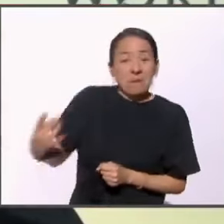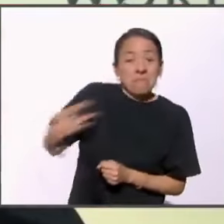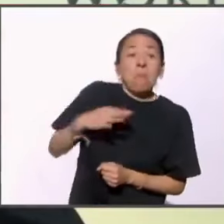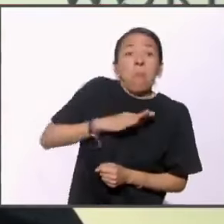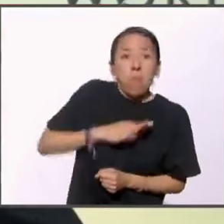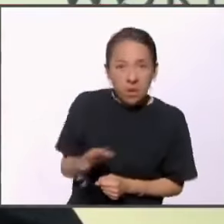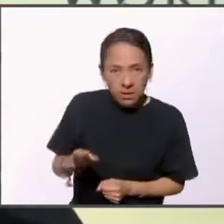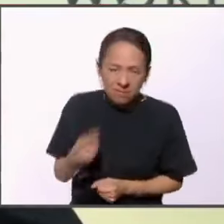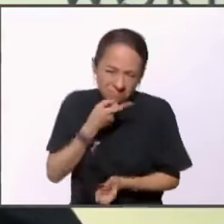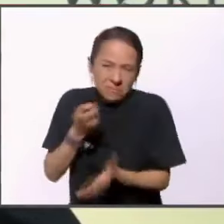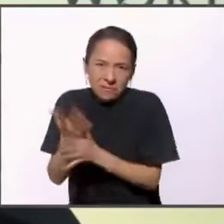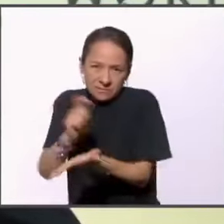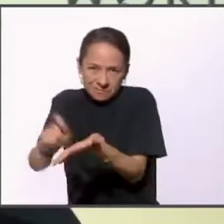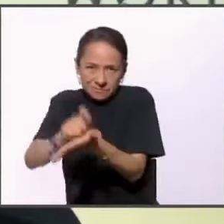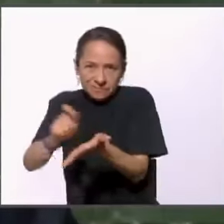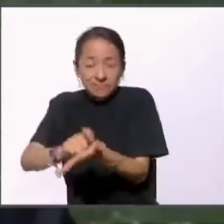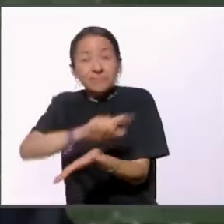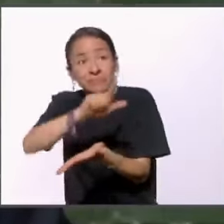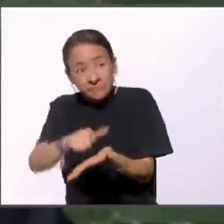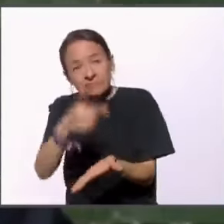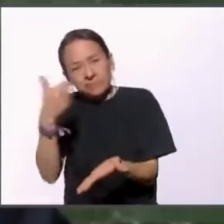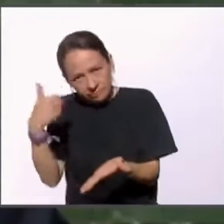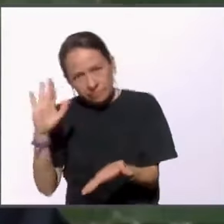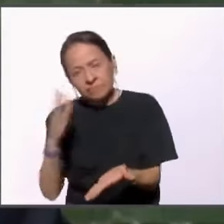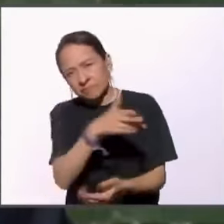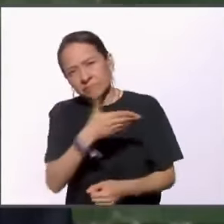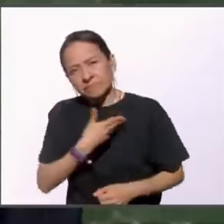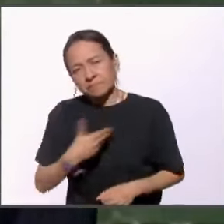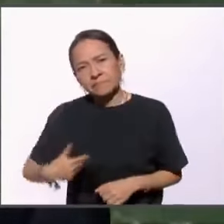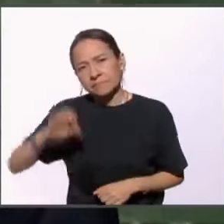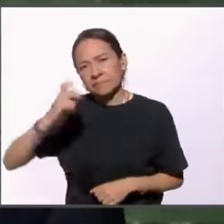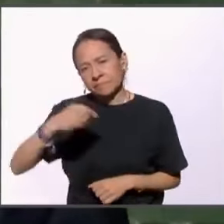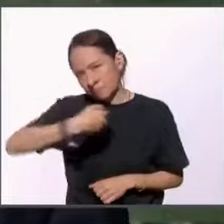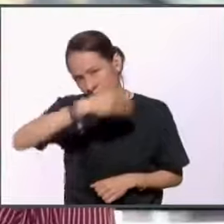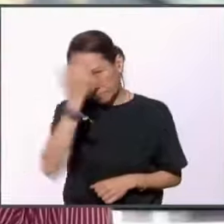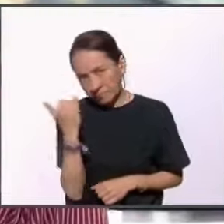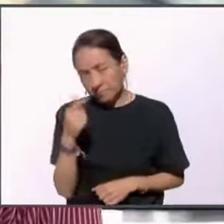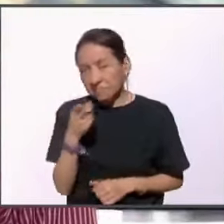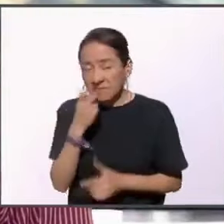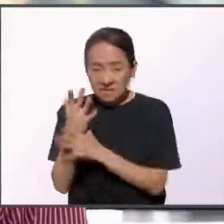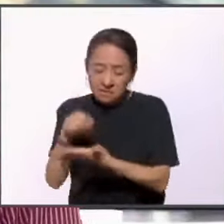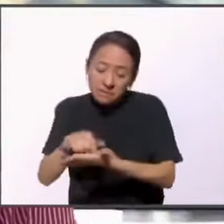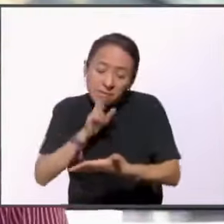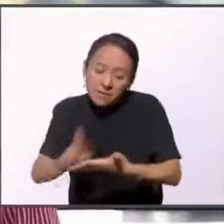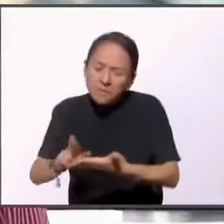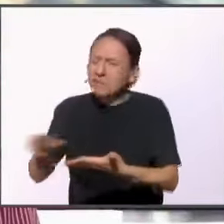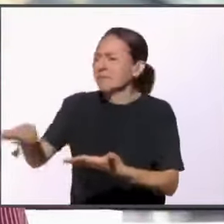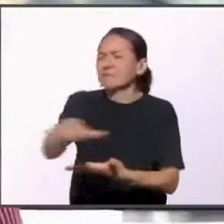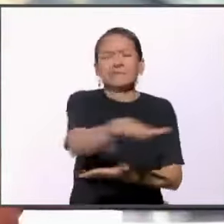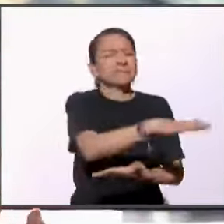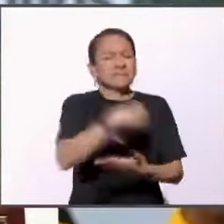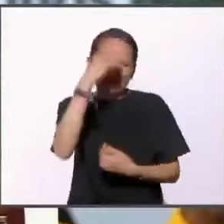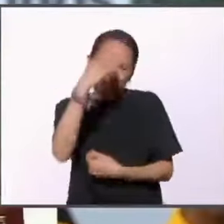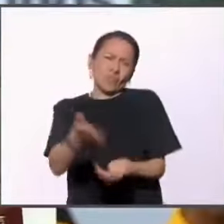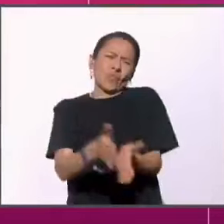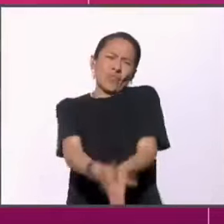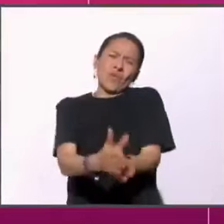escrito también señala la respuesta del entonces presidente Peña Nieto. Peña respondió: señores, por favor, sean